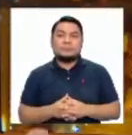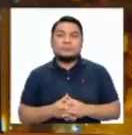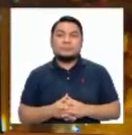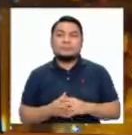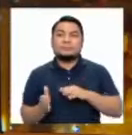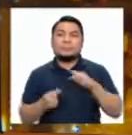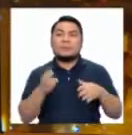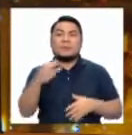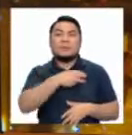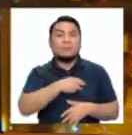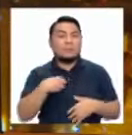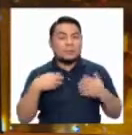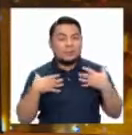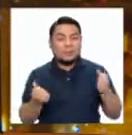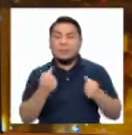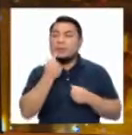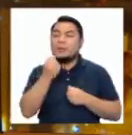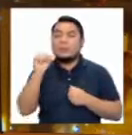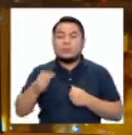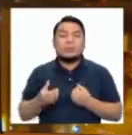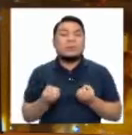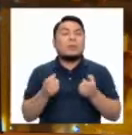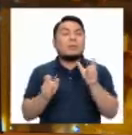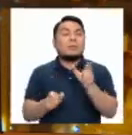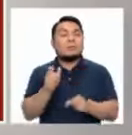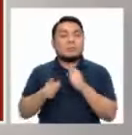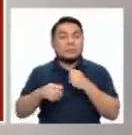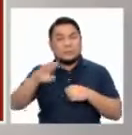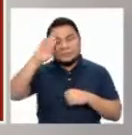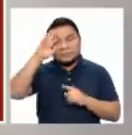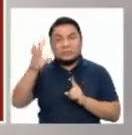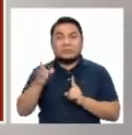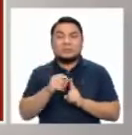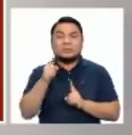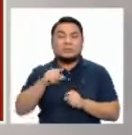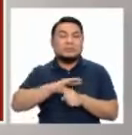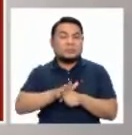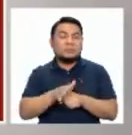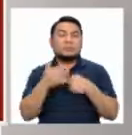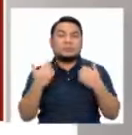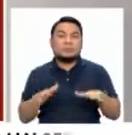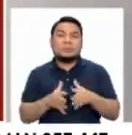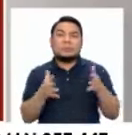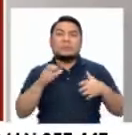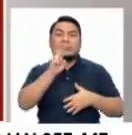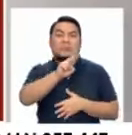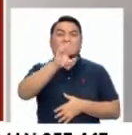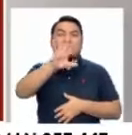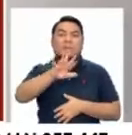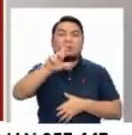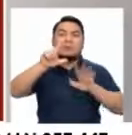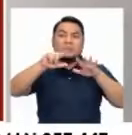El Ministerio de Salud informó que el número de personas contagiadas con COVID-19 asciende a